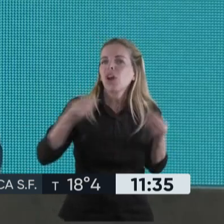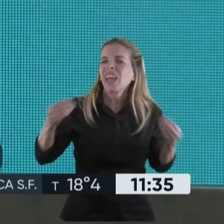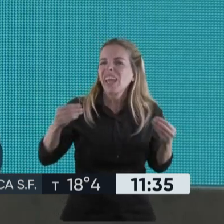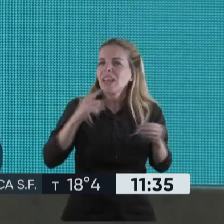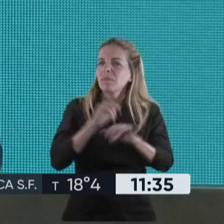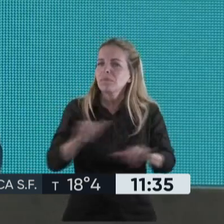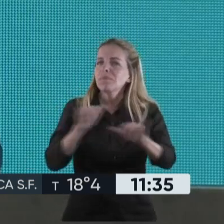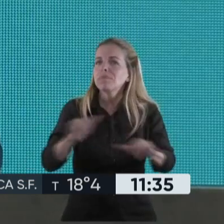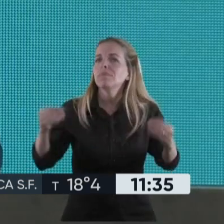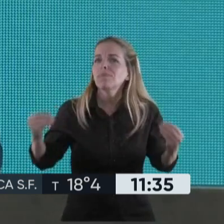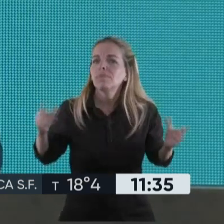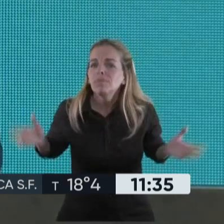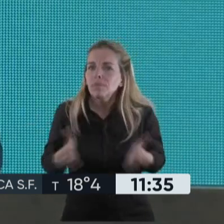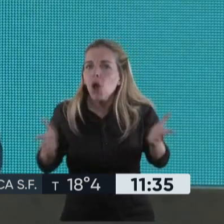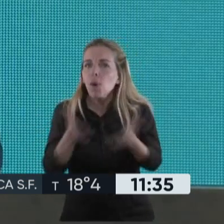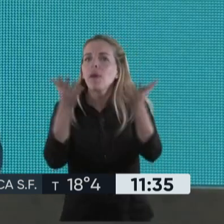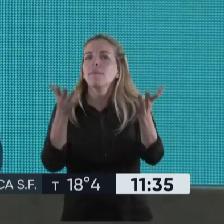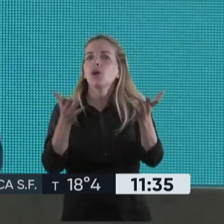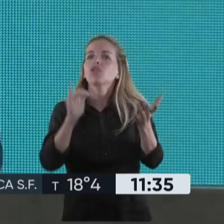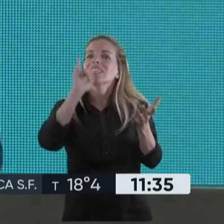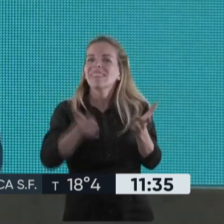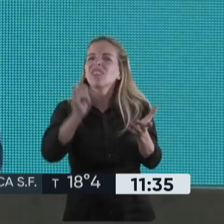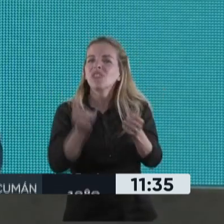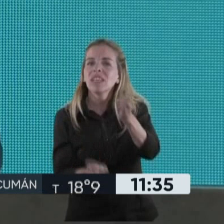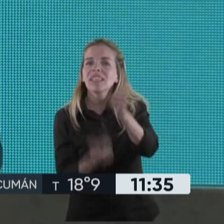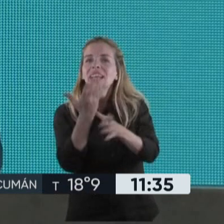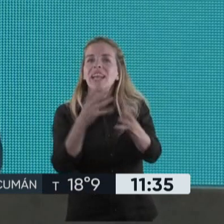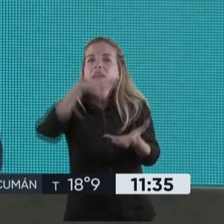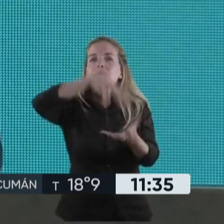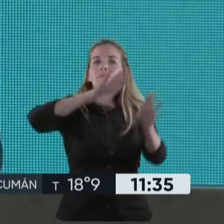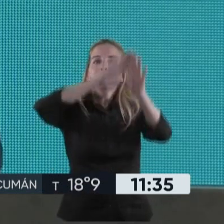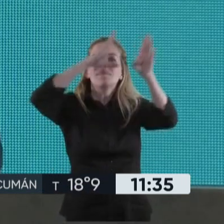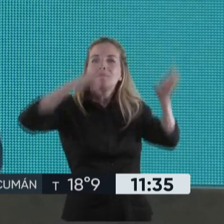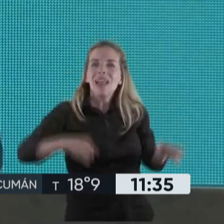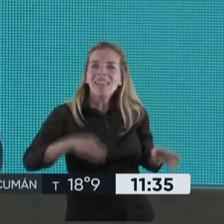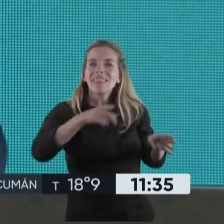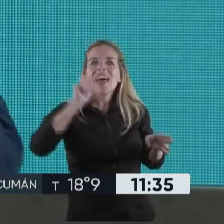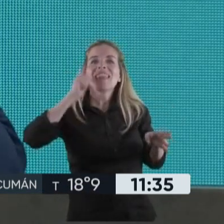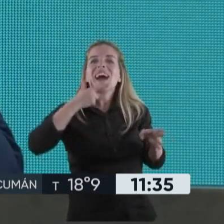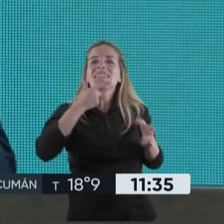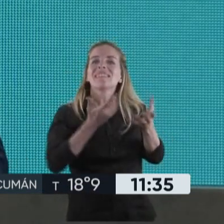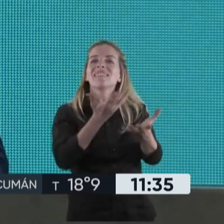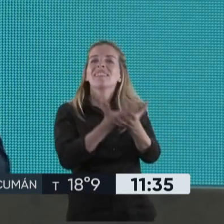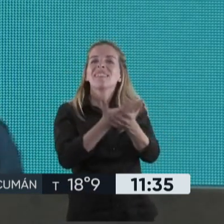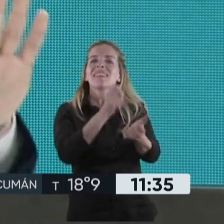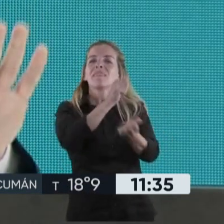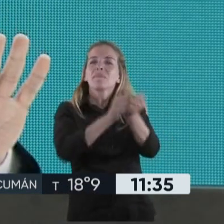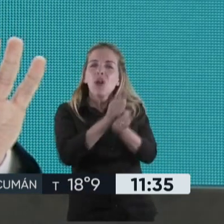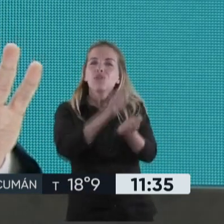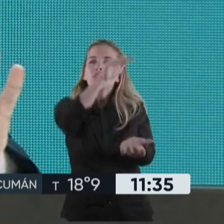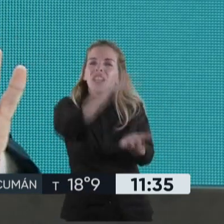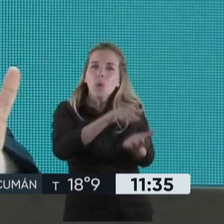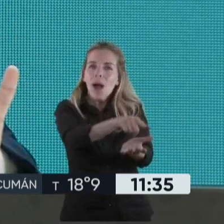la creación de esas plantas, el funcionamiento de esas plantas, y para que todos tengan